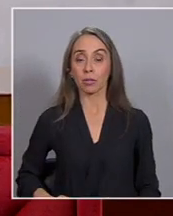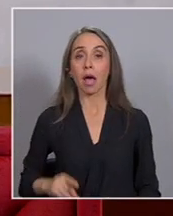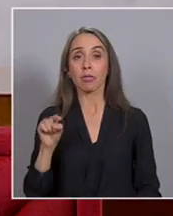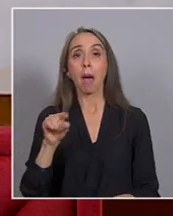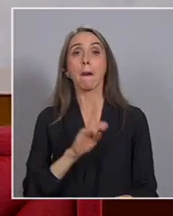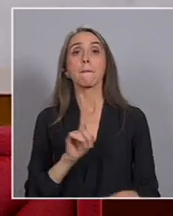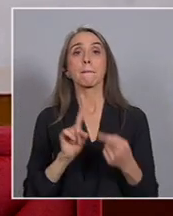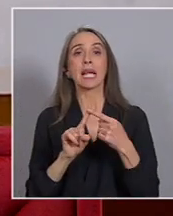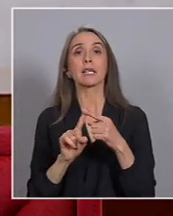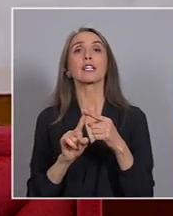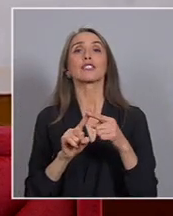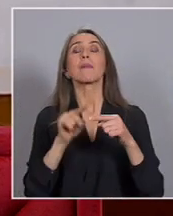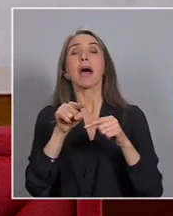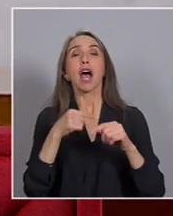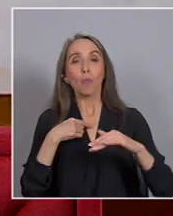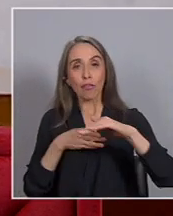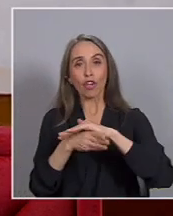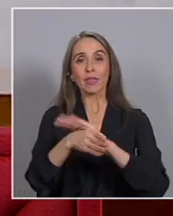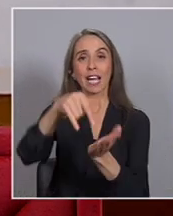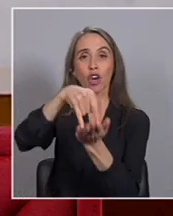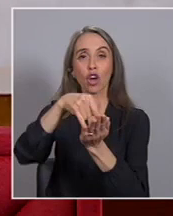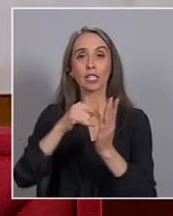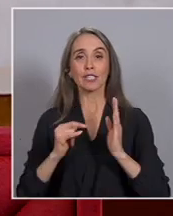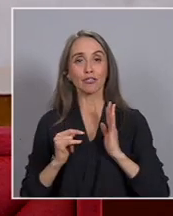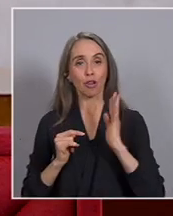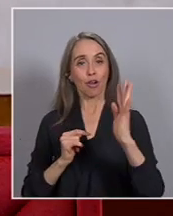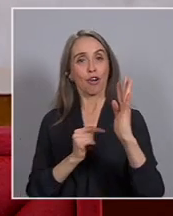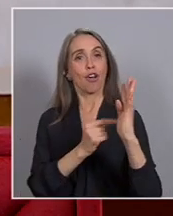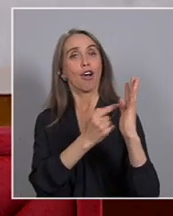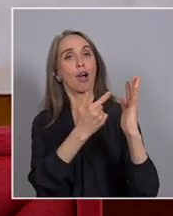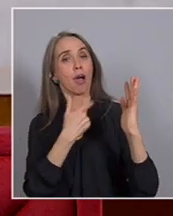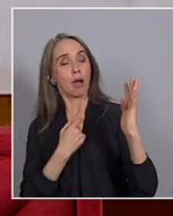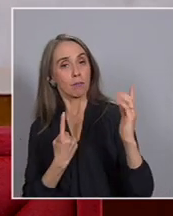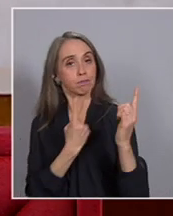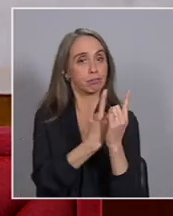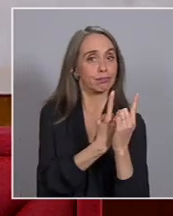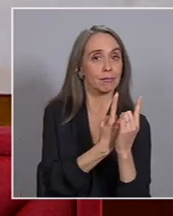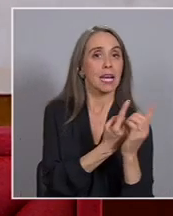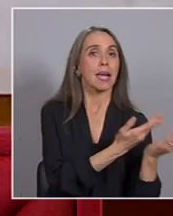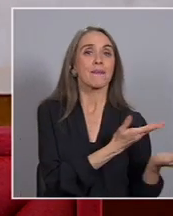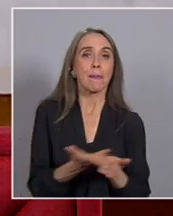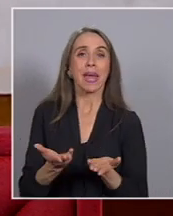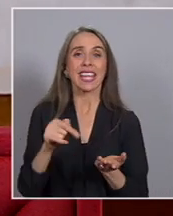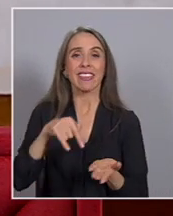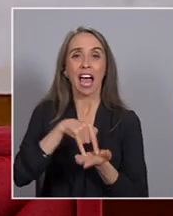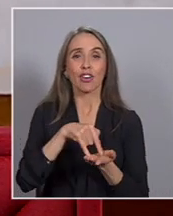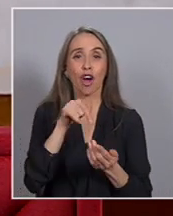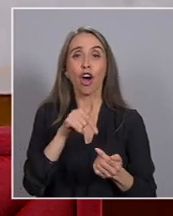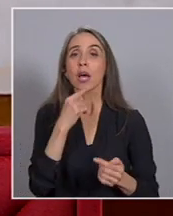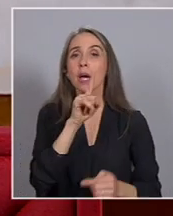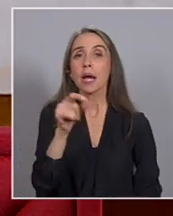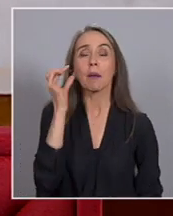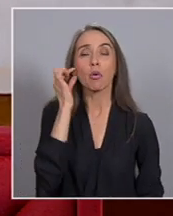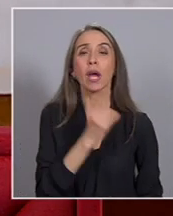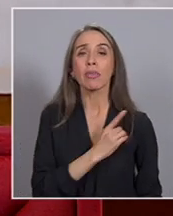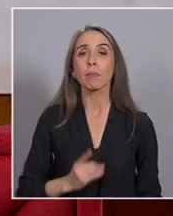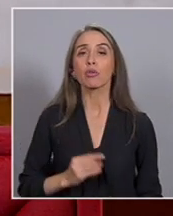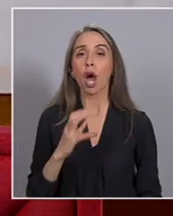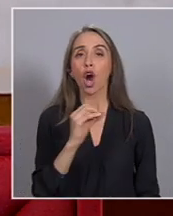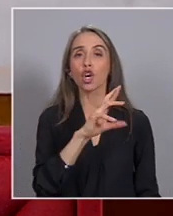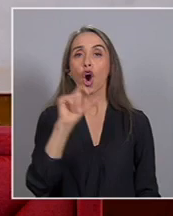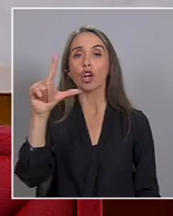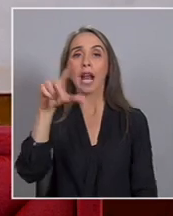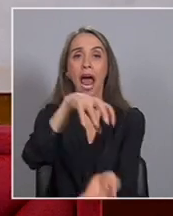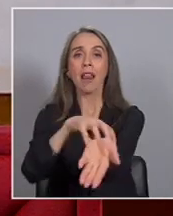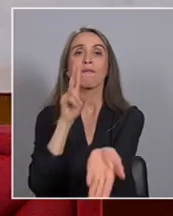en la Comisión Pórtico me mencionó una situación bien crítica en Corral. ¿Está por ahí? ¿La perdimos?